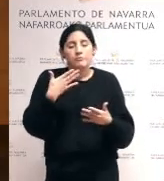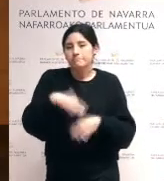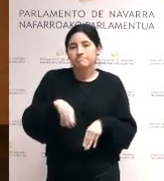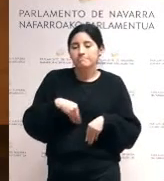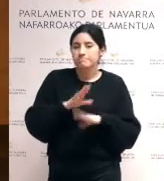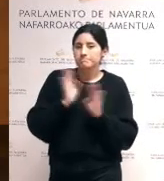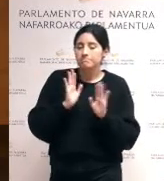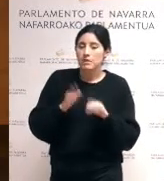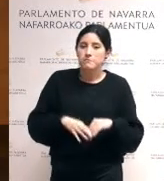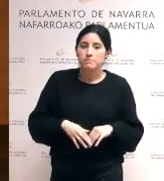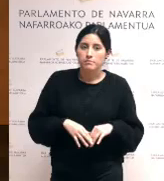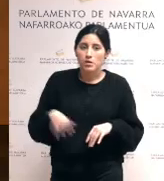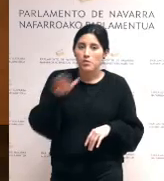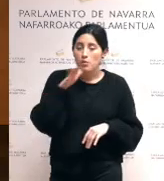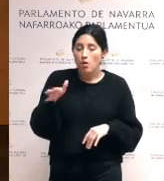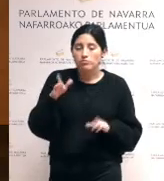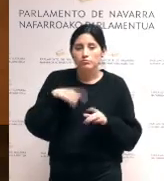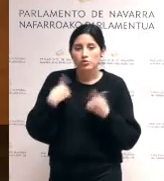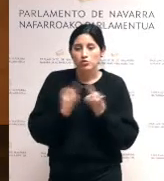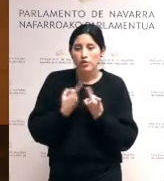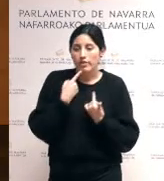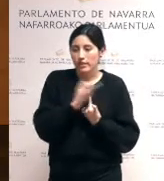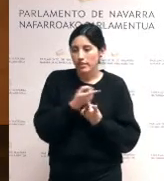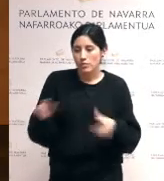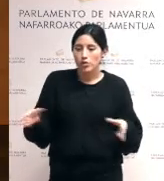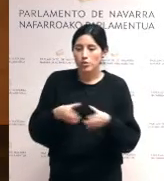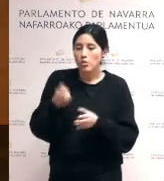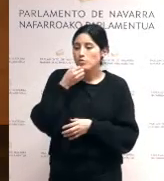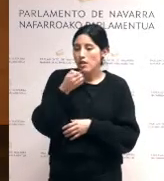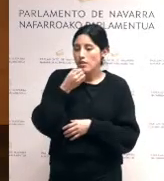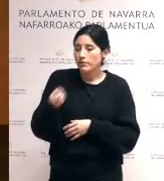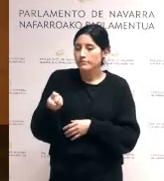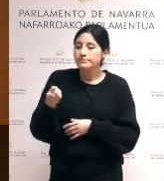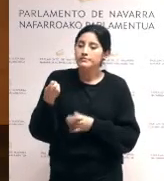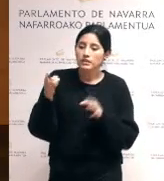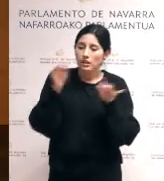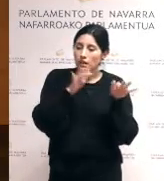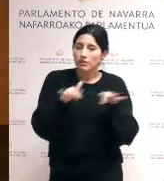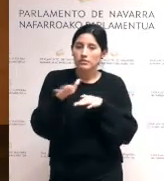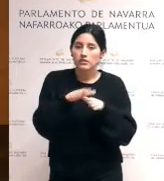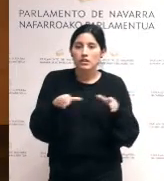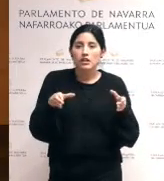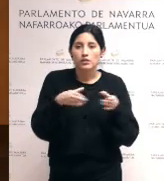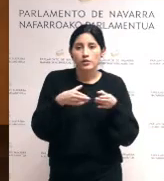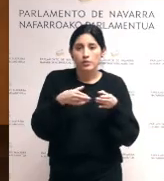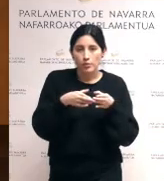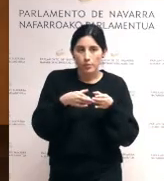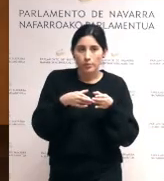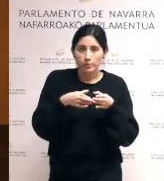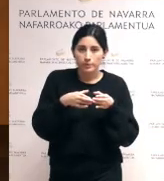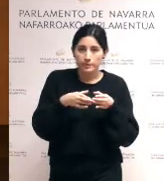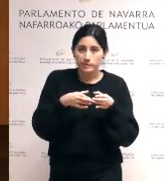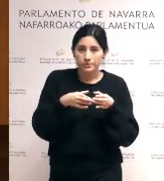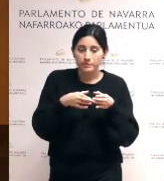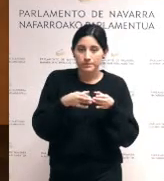los del Partido Socialista de propagar bulos al mismísimo Ministerio del Interior que publica los datos de criminalidad. Miren, que la